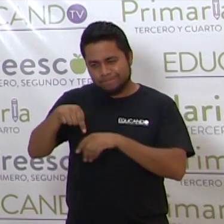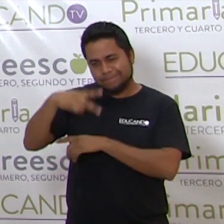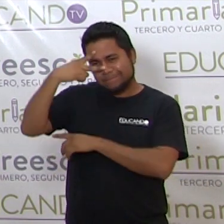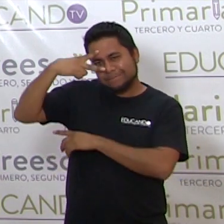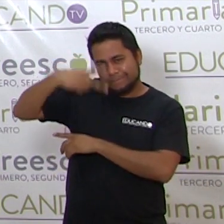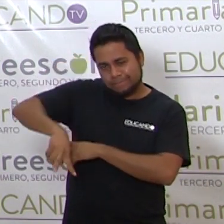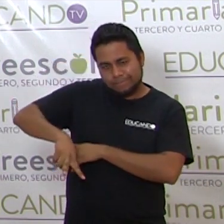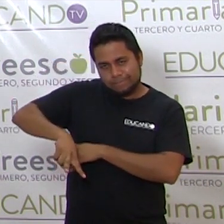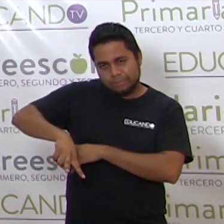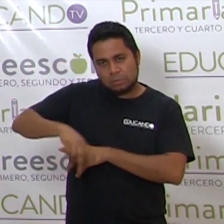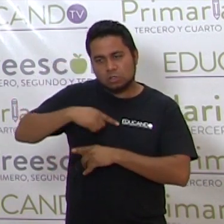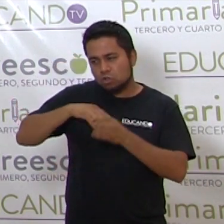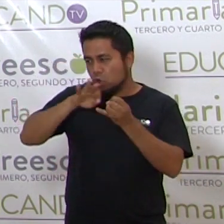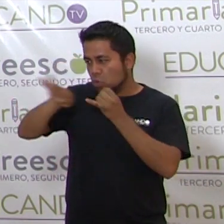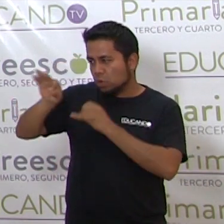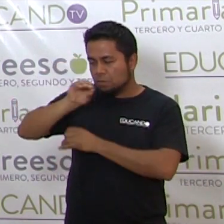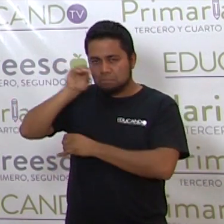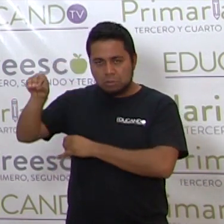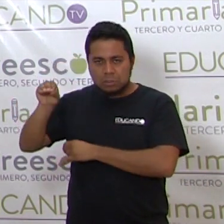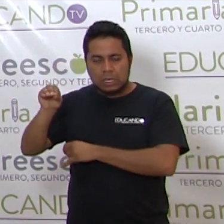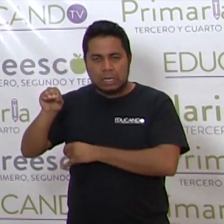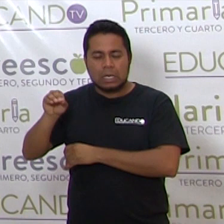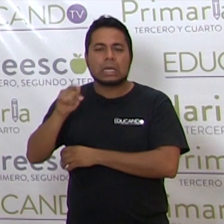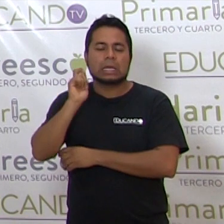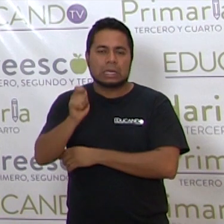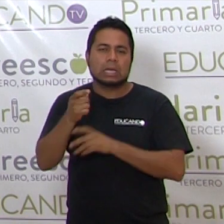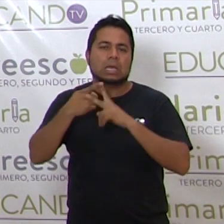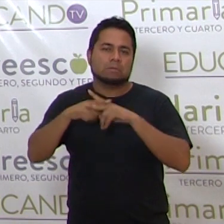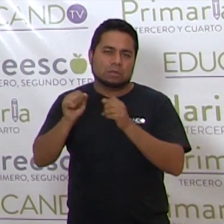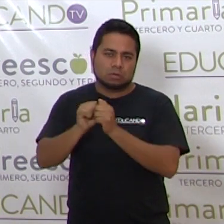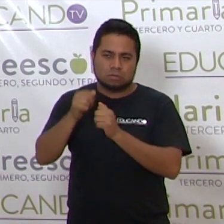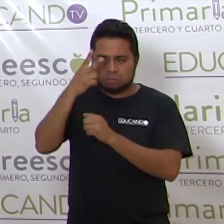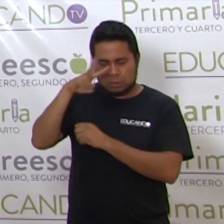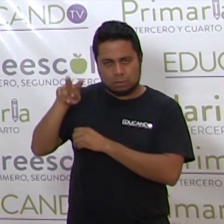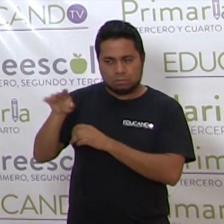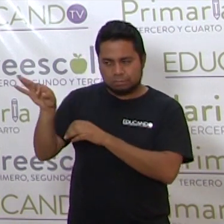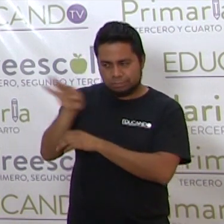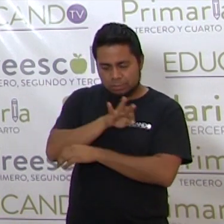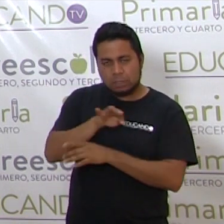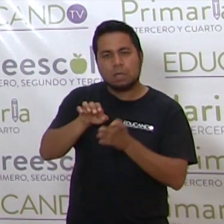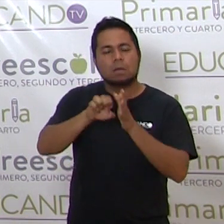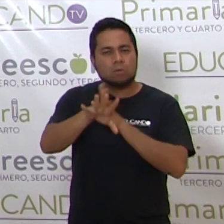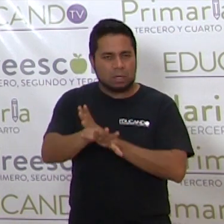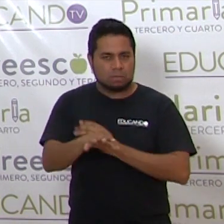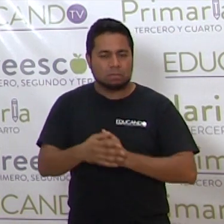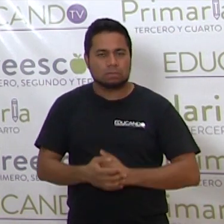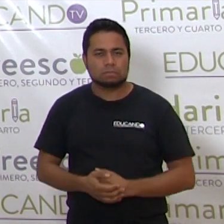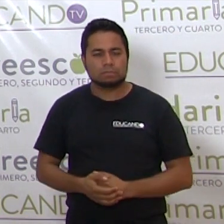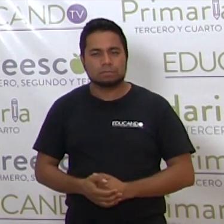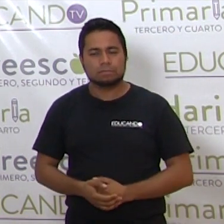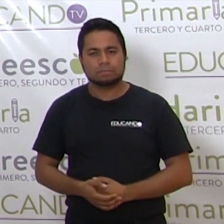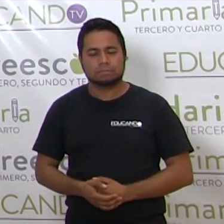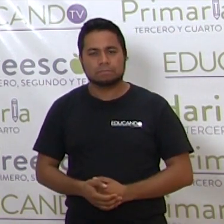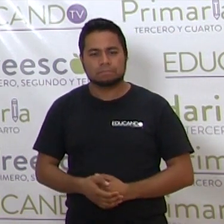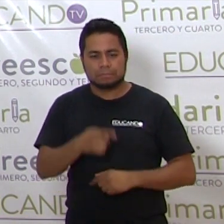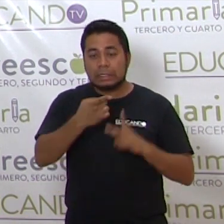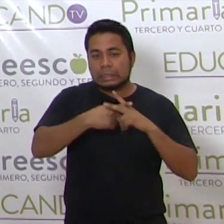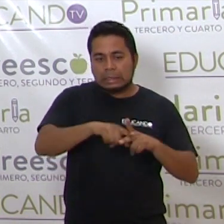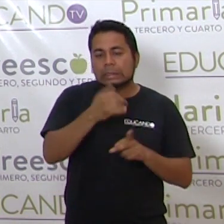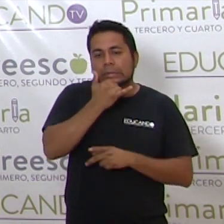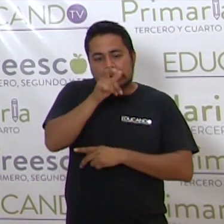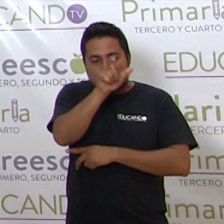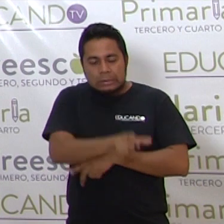que aunque ya lo puse al final de todos modos vamos a empezar entonces por ejemplo a bueno no aquí está el principio